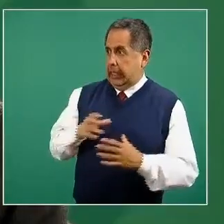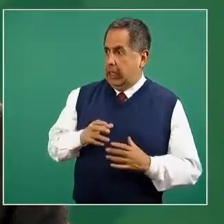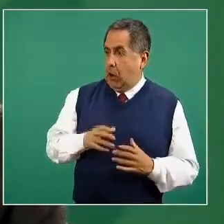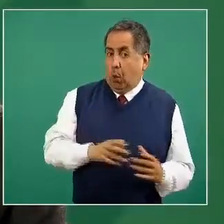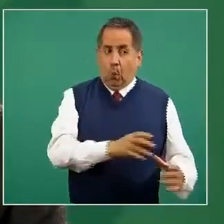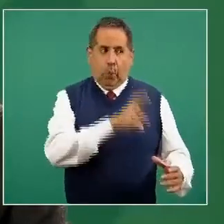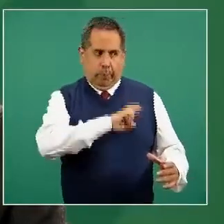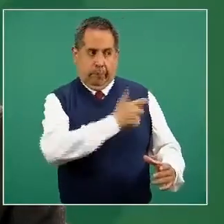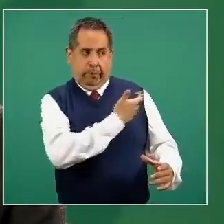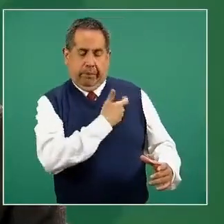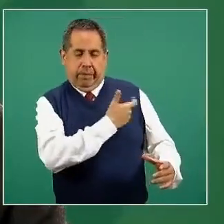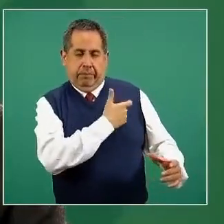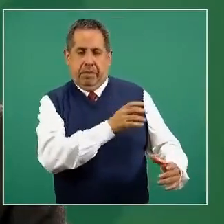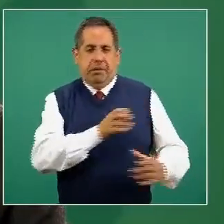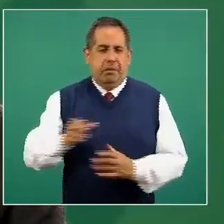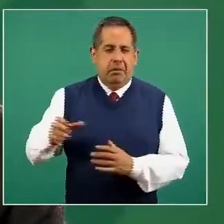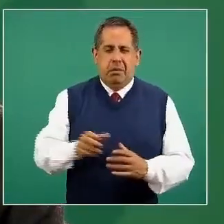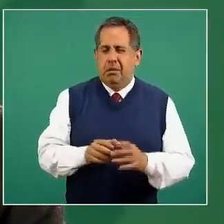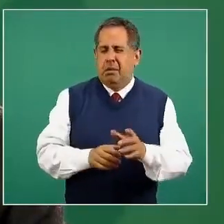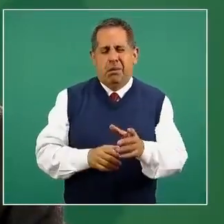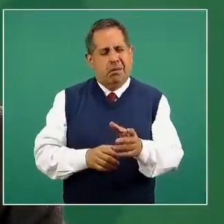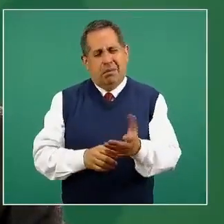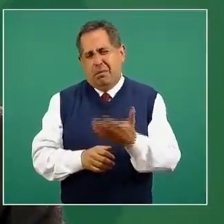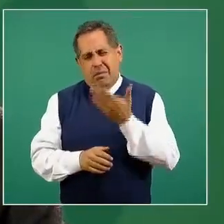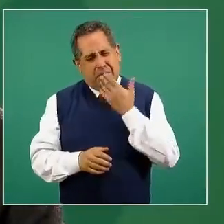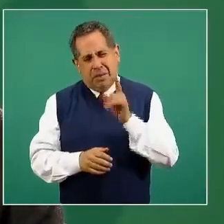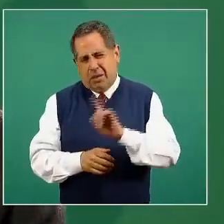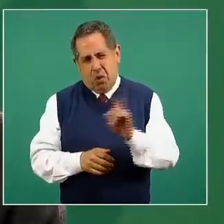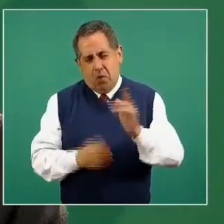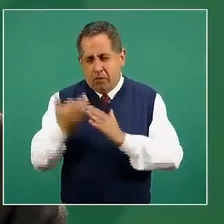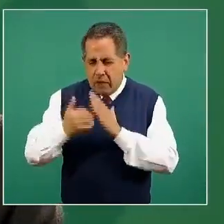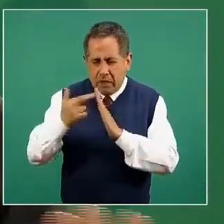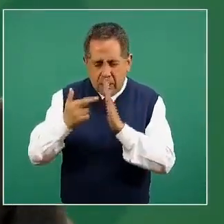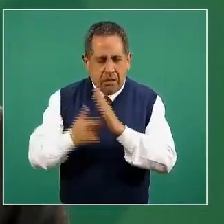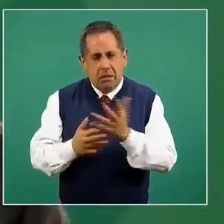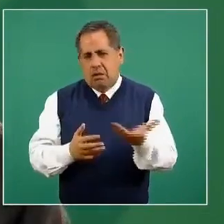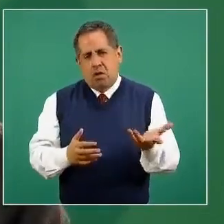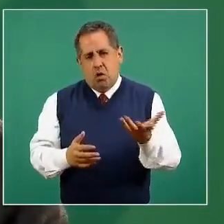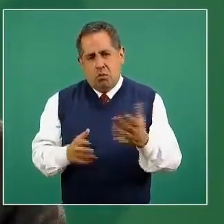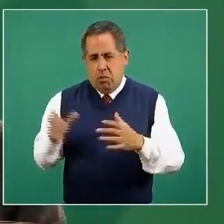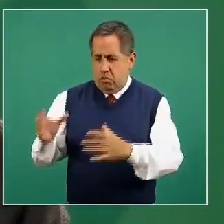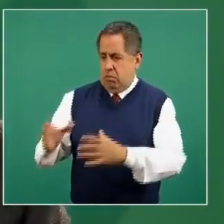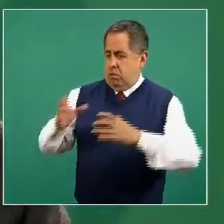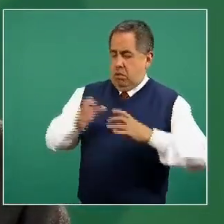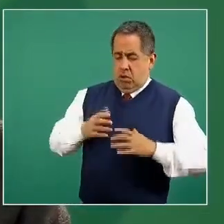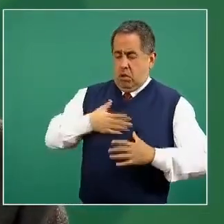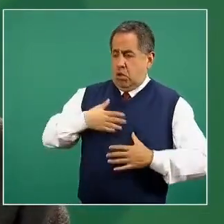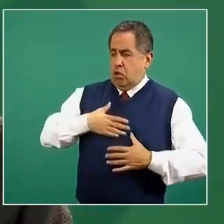muy inconveniente, pero que no puede ser regulada en la medida en que los particulares son entidades